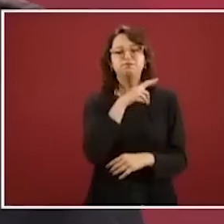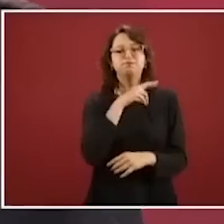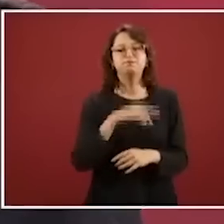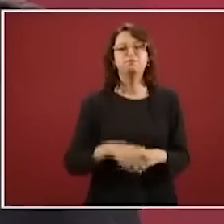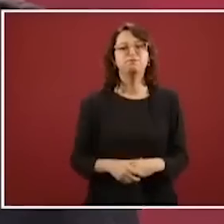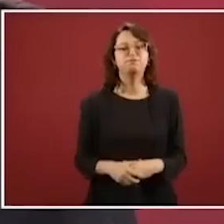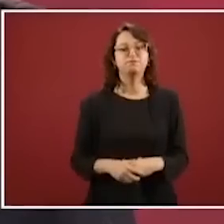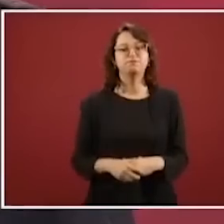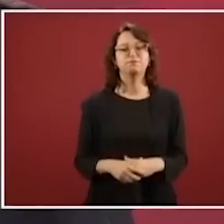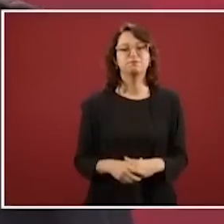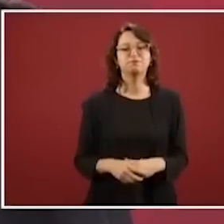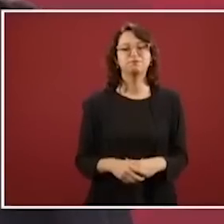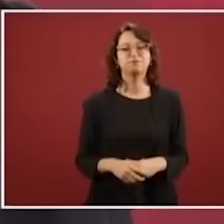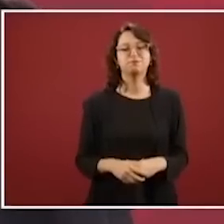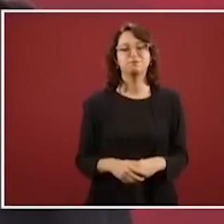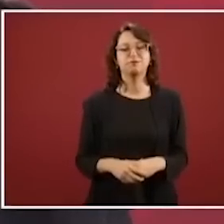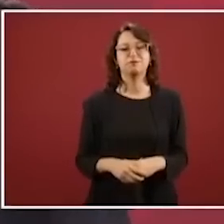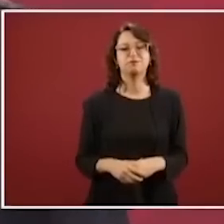mejor